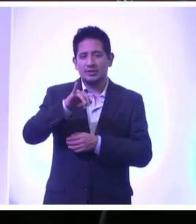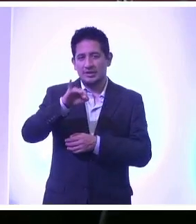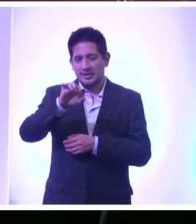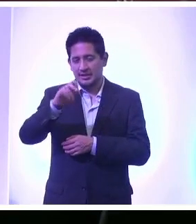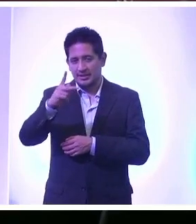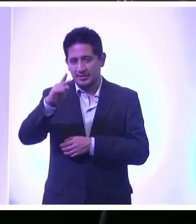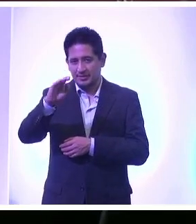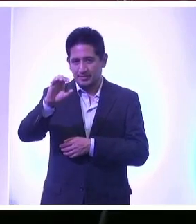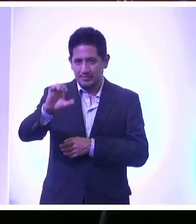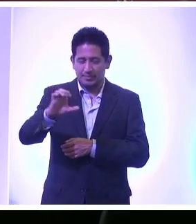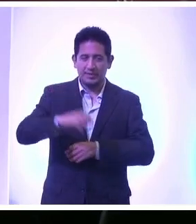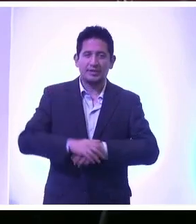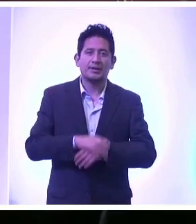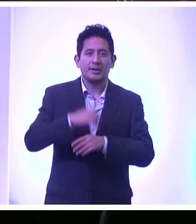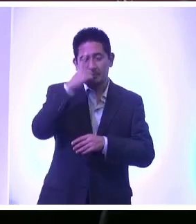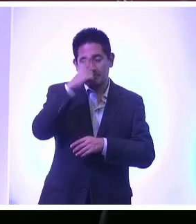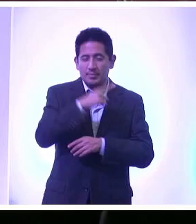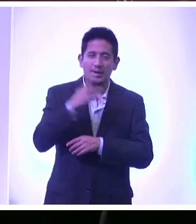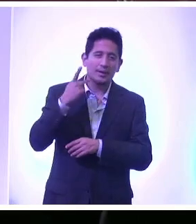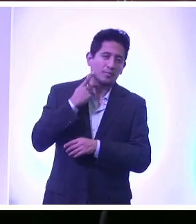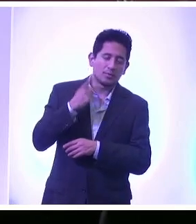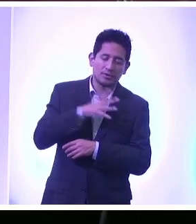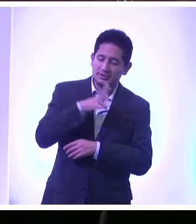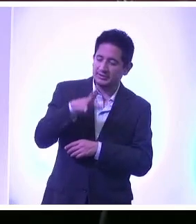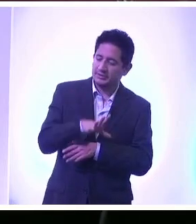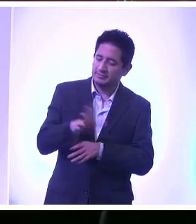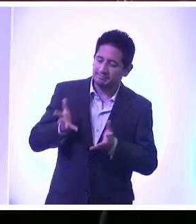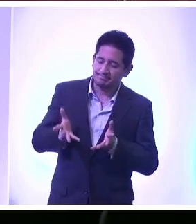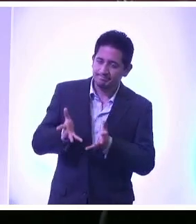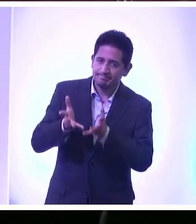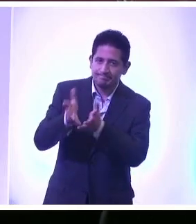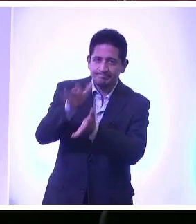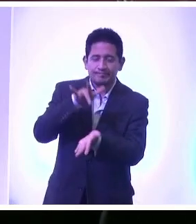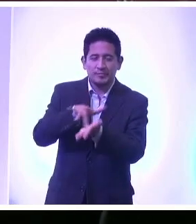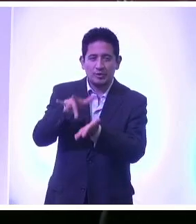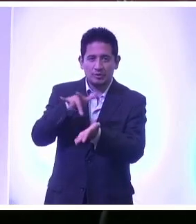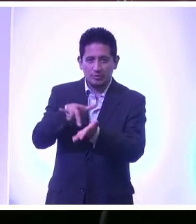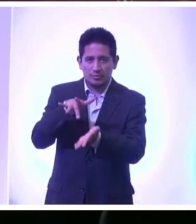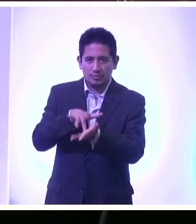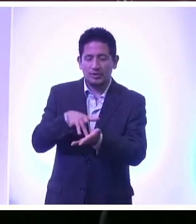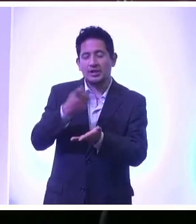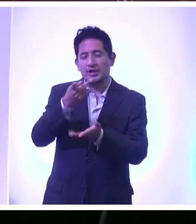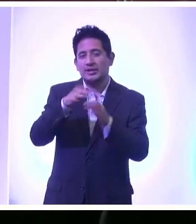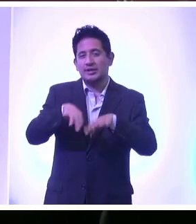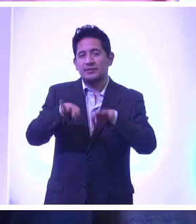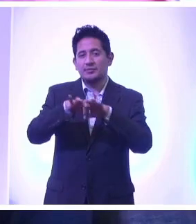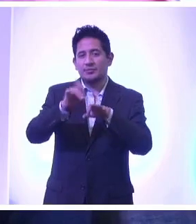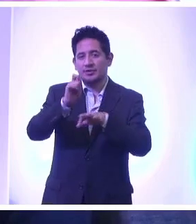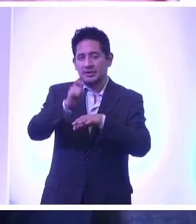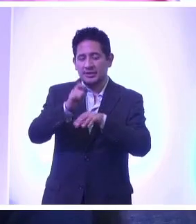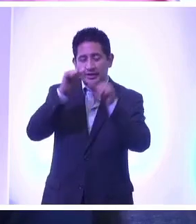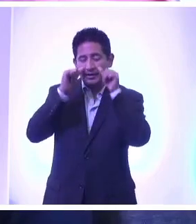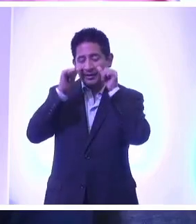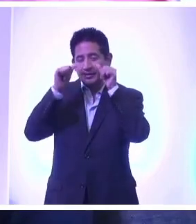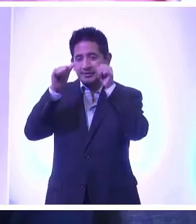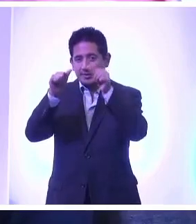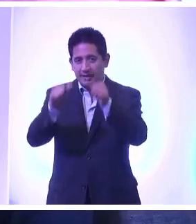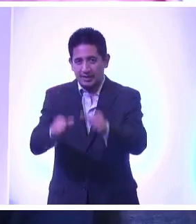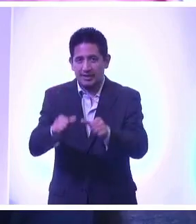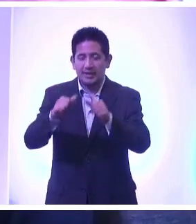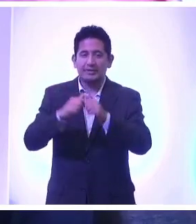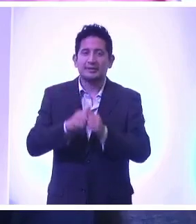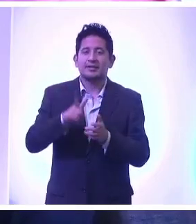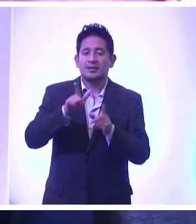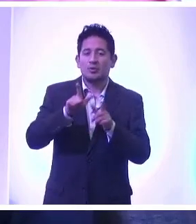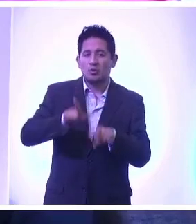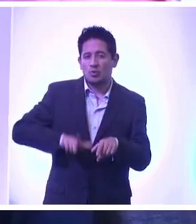al impulso de políticas públicas y privadas encaminadas a la transparencia gubernamental y al impulso de acciones de gobierno